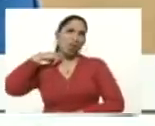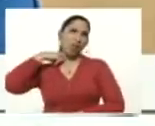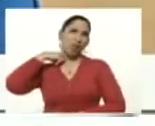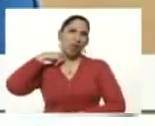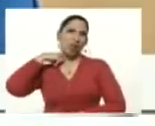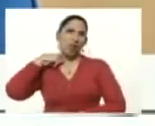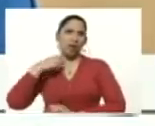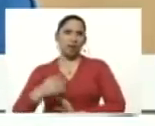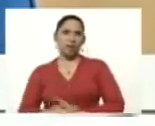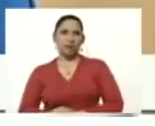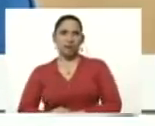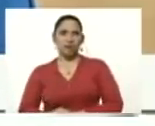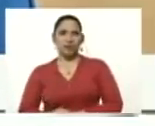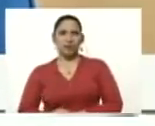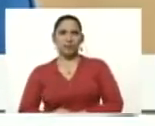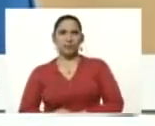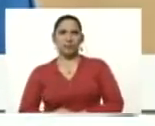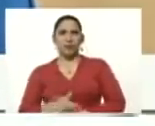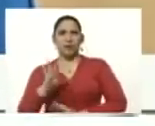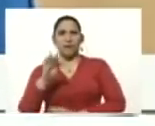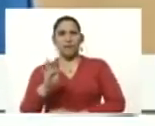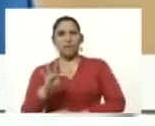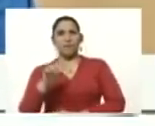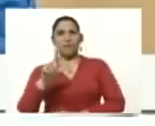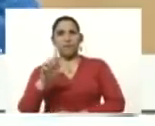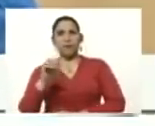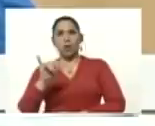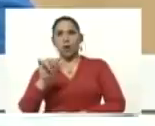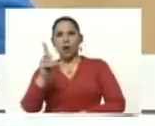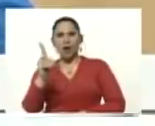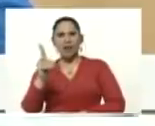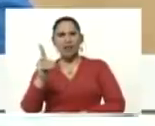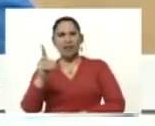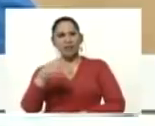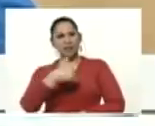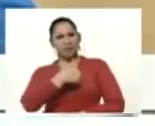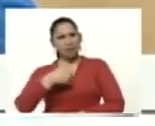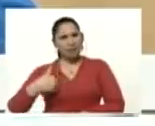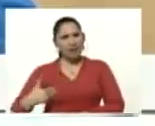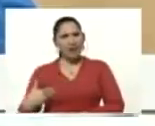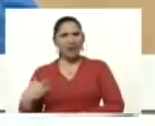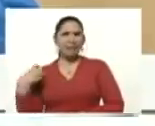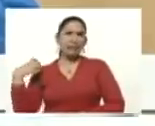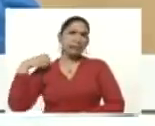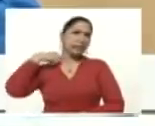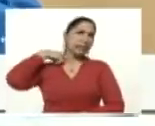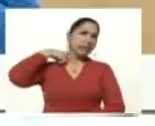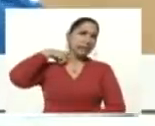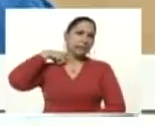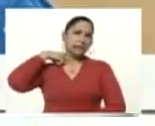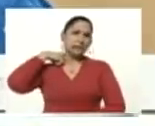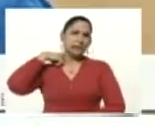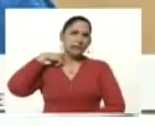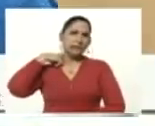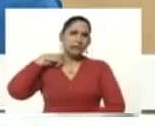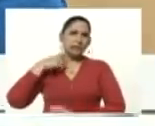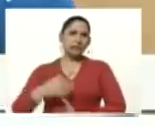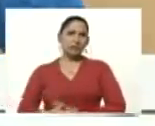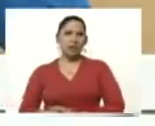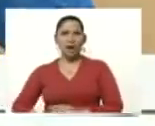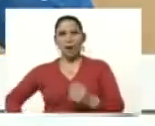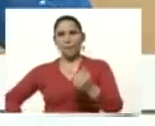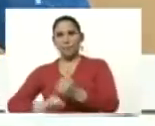George Floyd. Nos quieren asfixiar aquí en la yugular con el apoyo